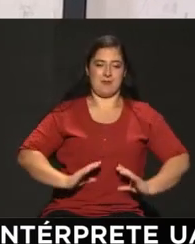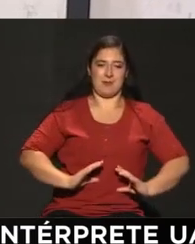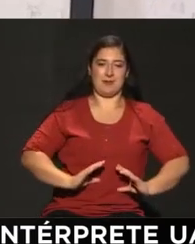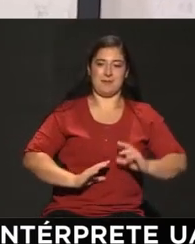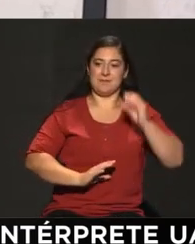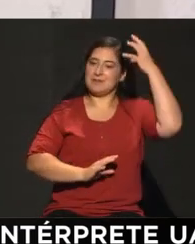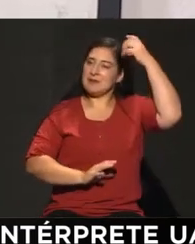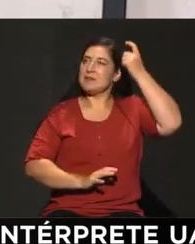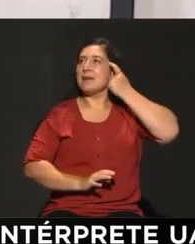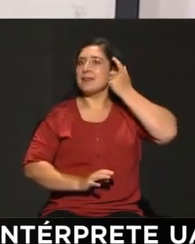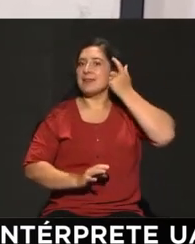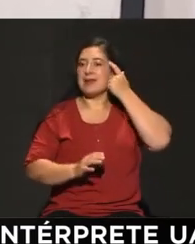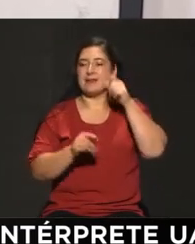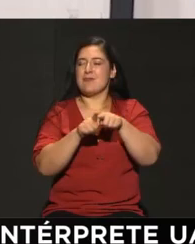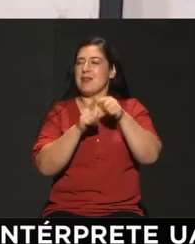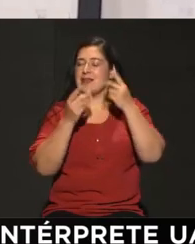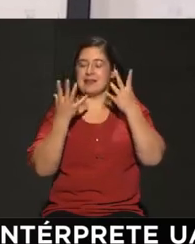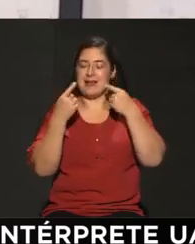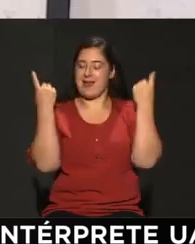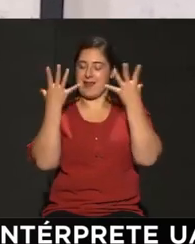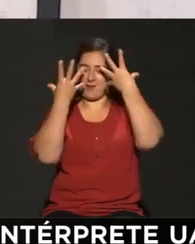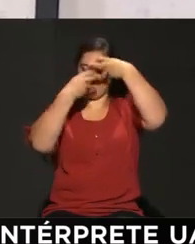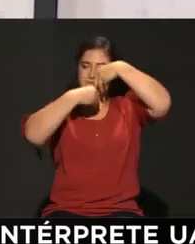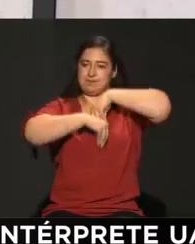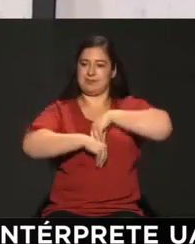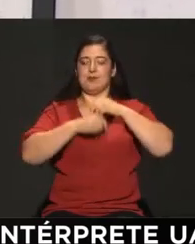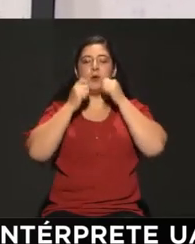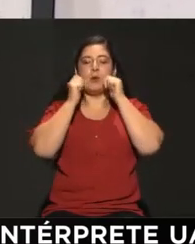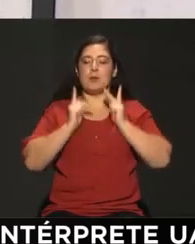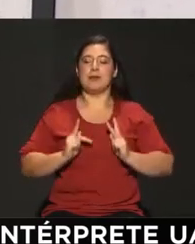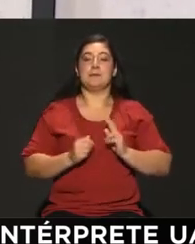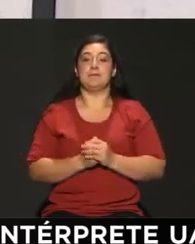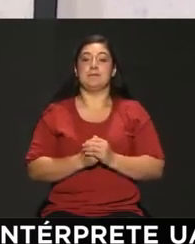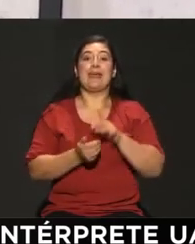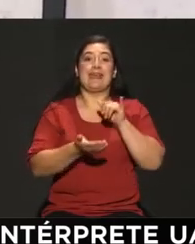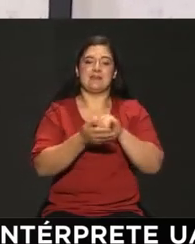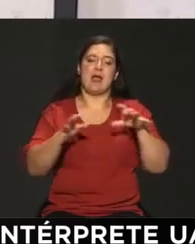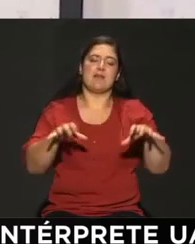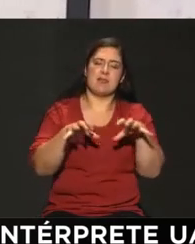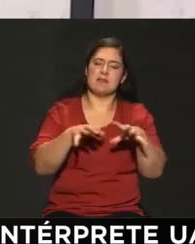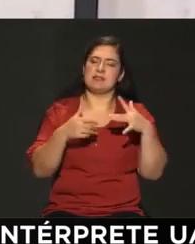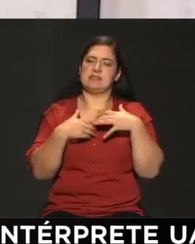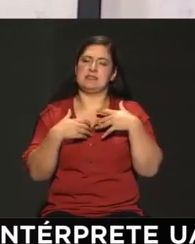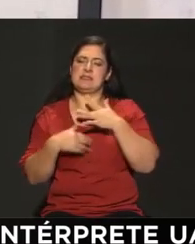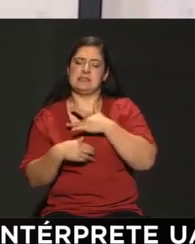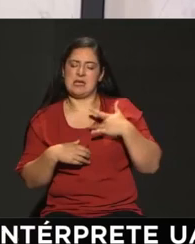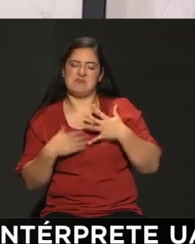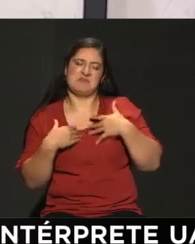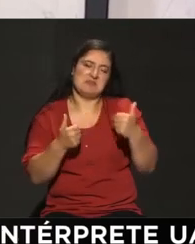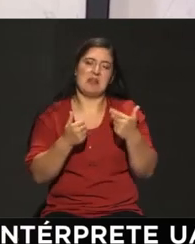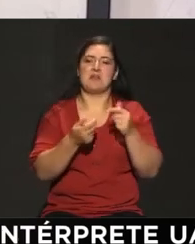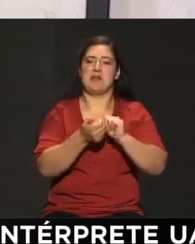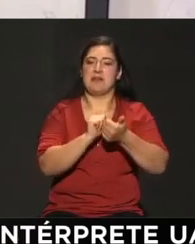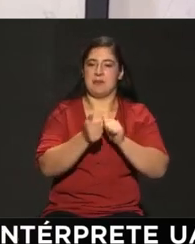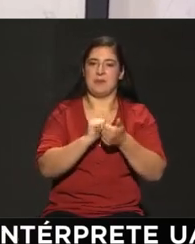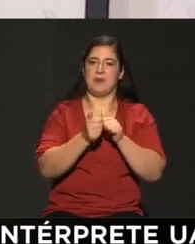como dimensiones múltiples del ser humano. Y para ello utiliza actividades o ejercicio para la salud y el deporte. ¿Sí?